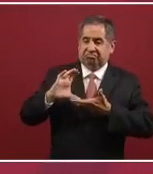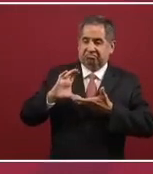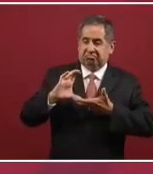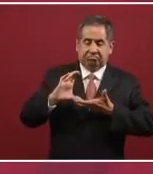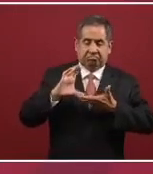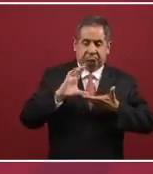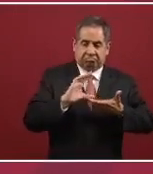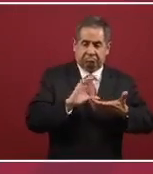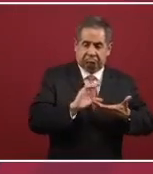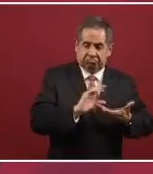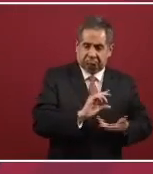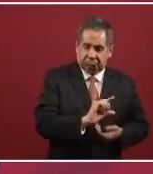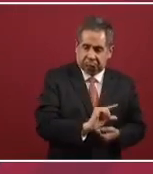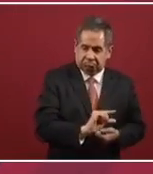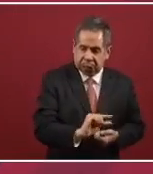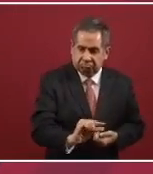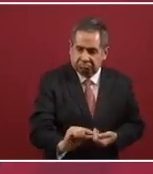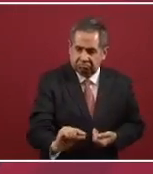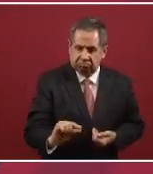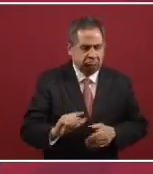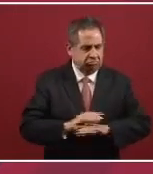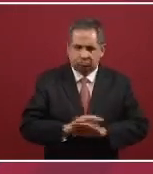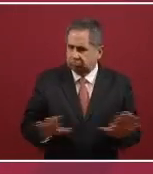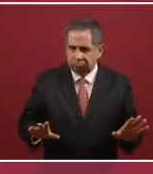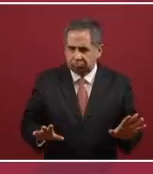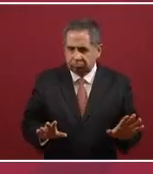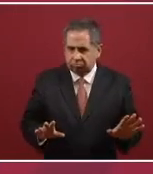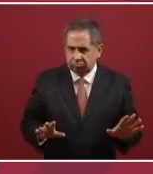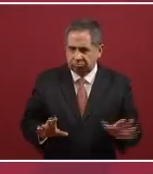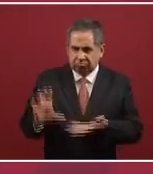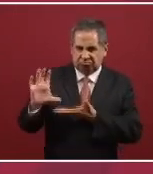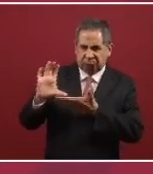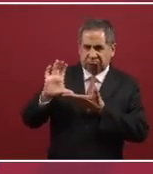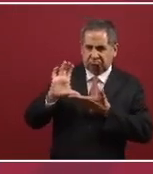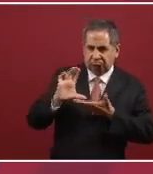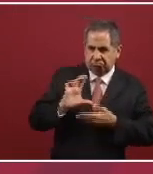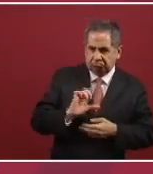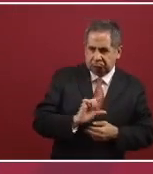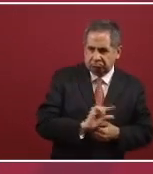por todas las instancias gubernamentales, porque no llega.